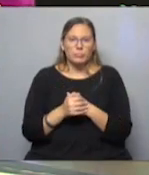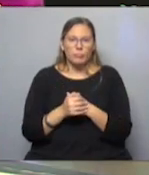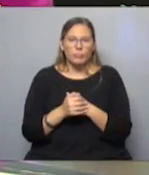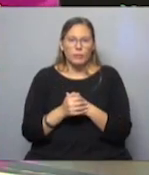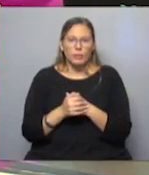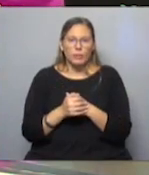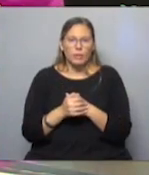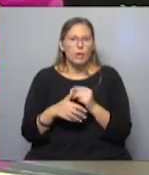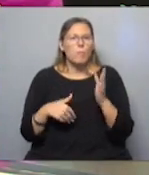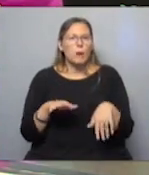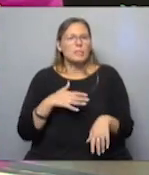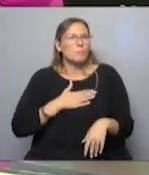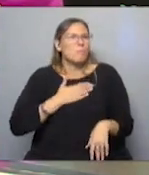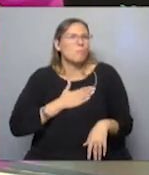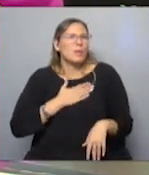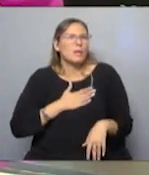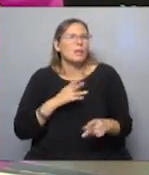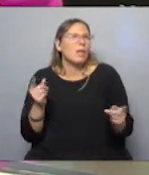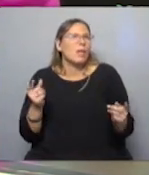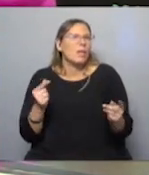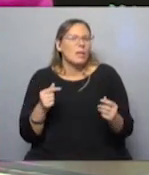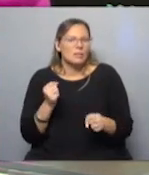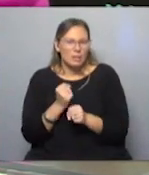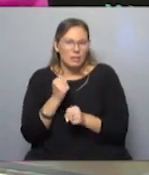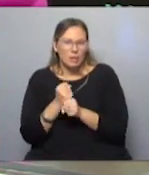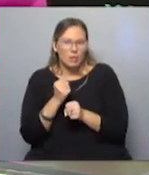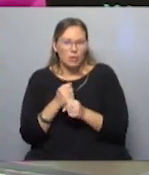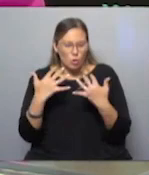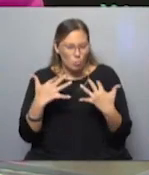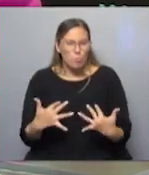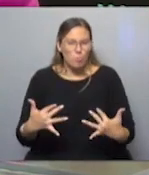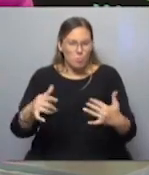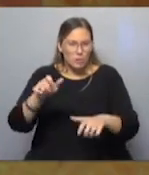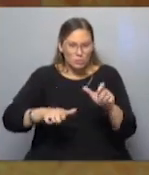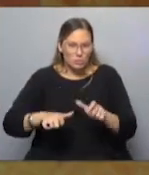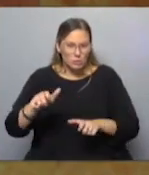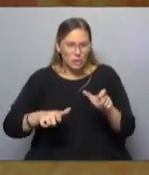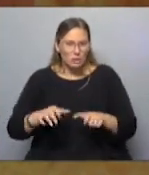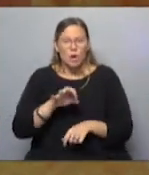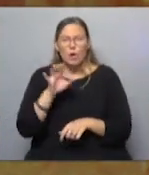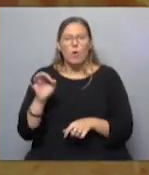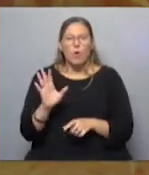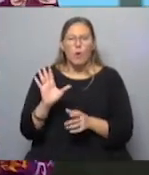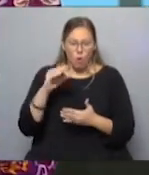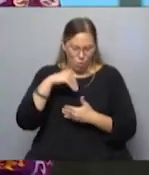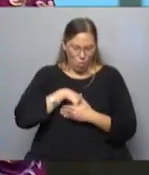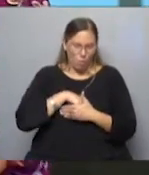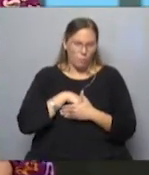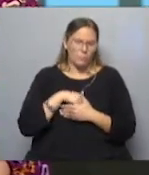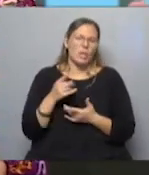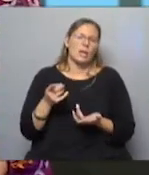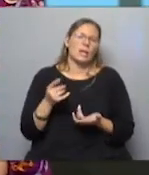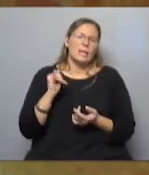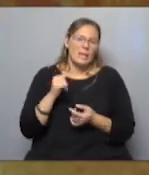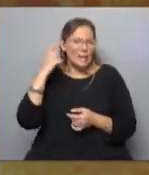es lo que más te satisface de tu oficio lo que pasa con el público con la gente también hay algo bueno hasta la